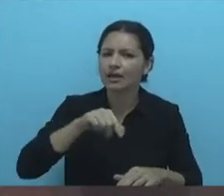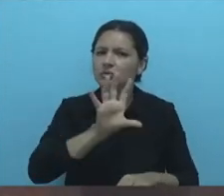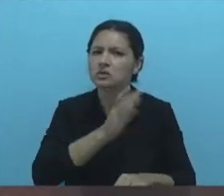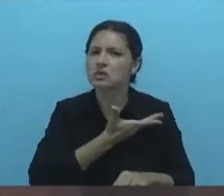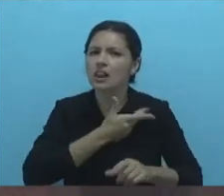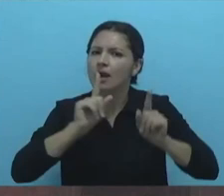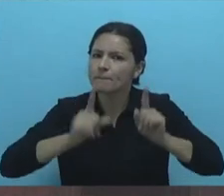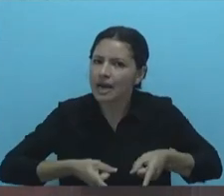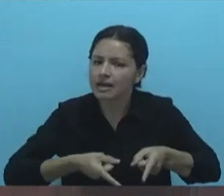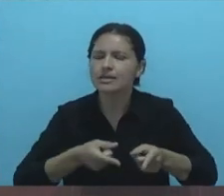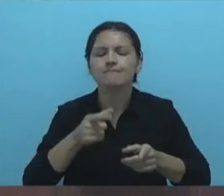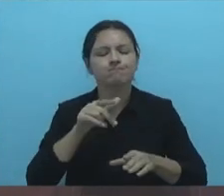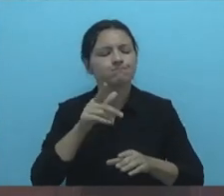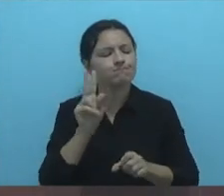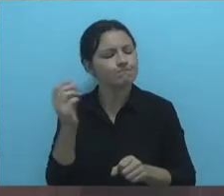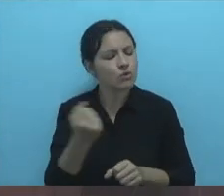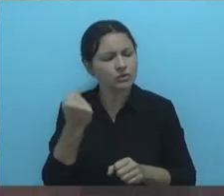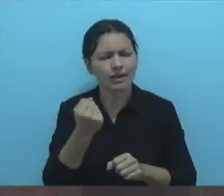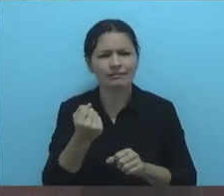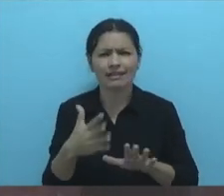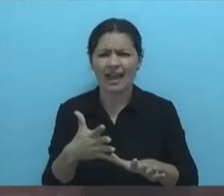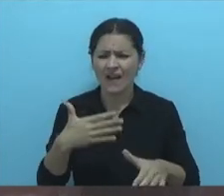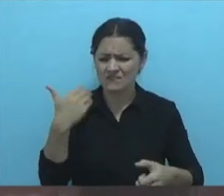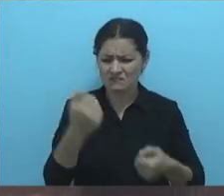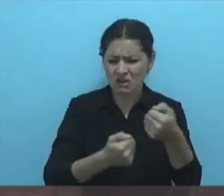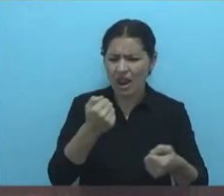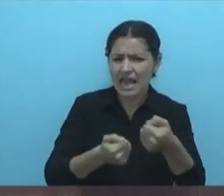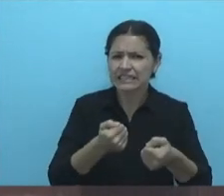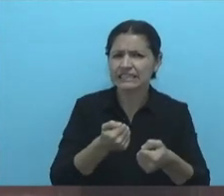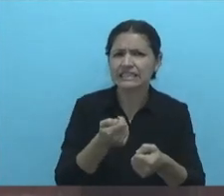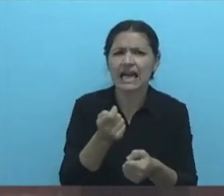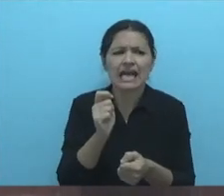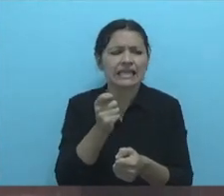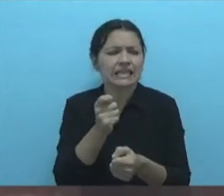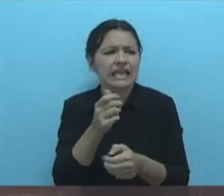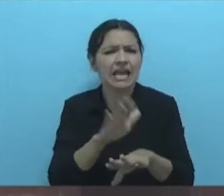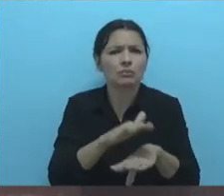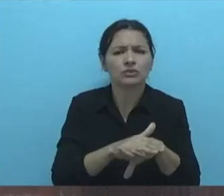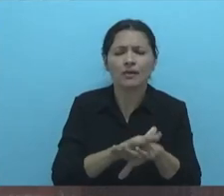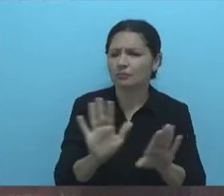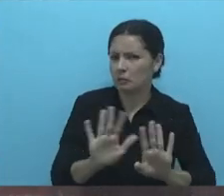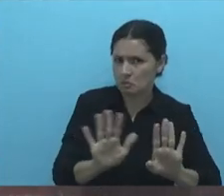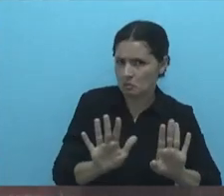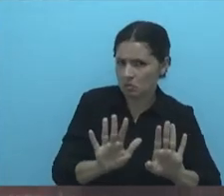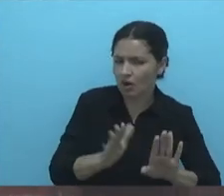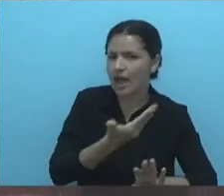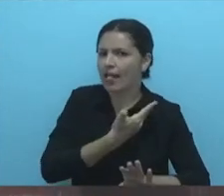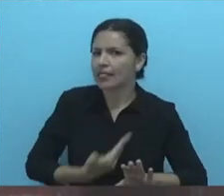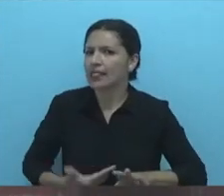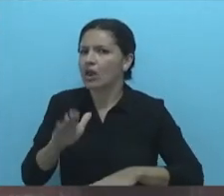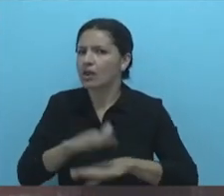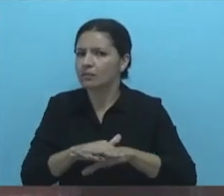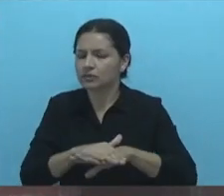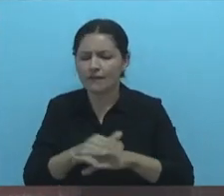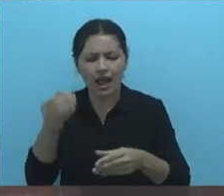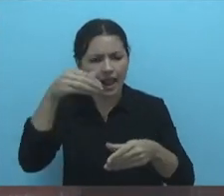Santa Fe y que no importa De dónde viene la violencia el estado tiene una responsabilidad tiene una responsabilidad cuando la violencia viene